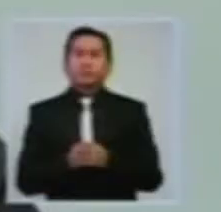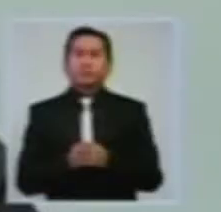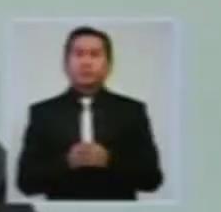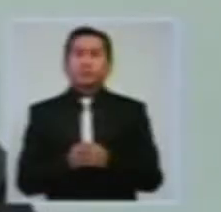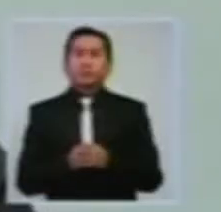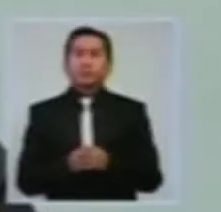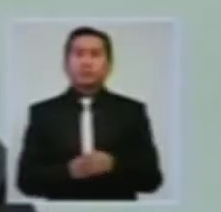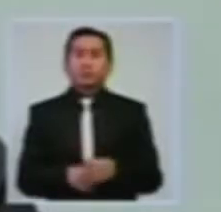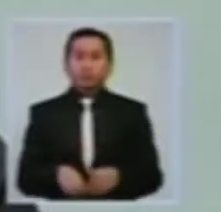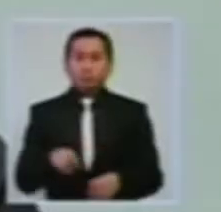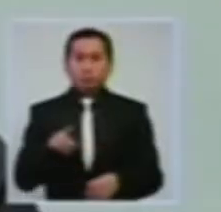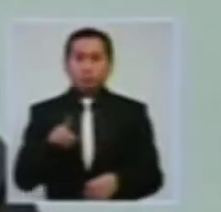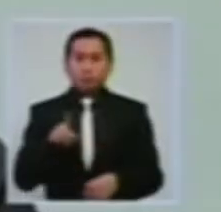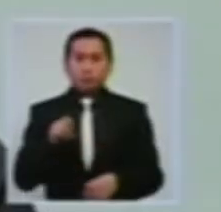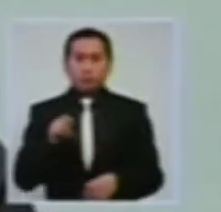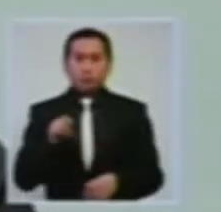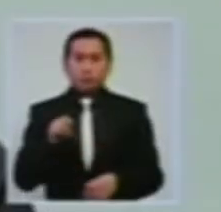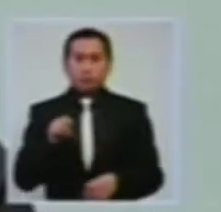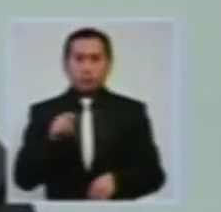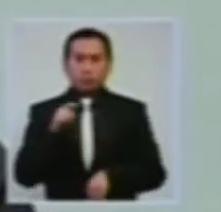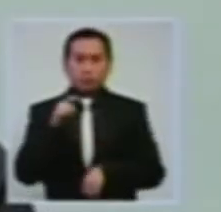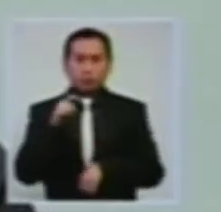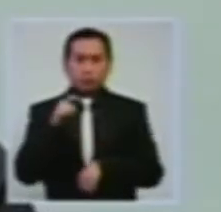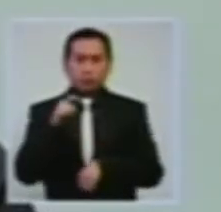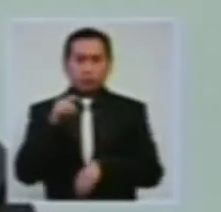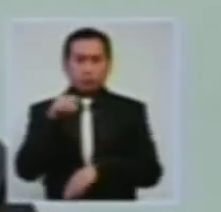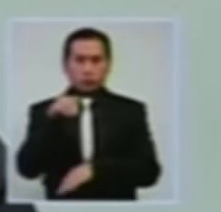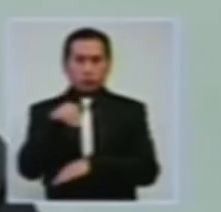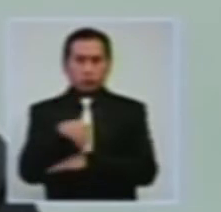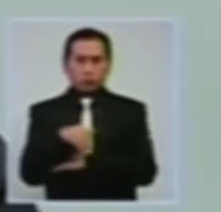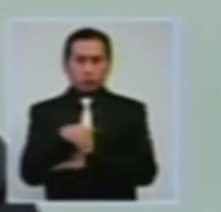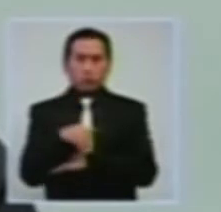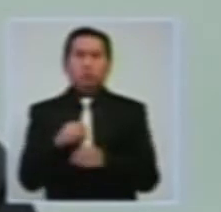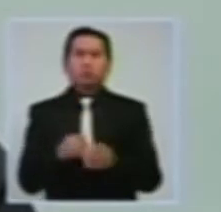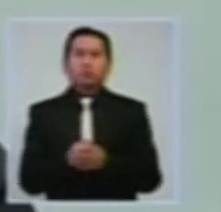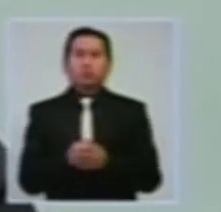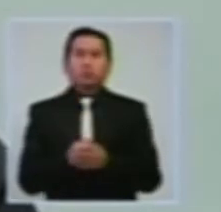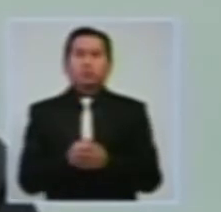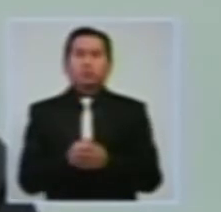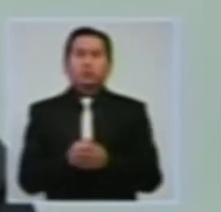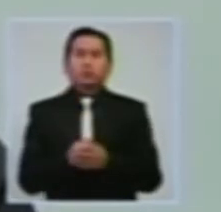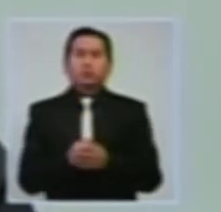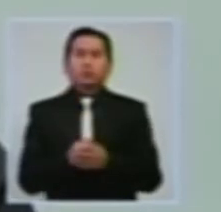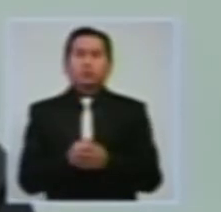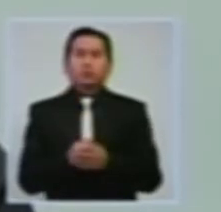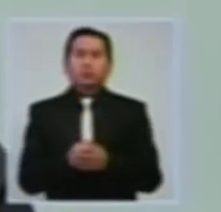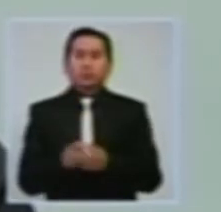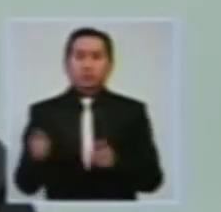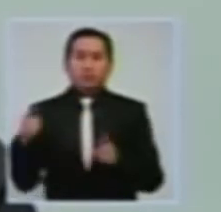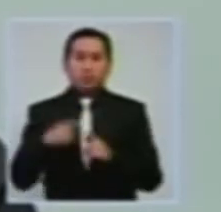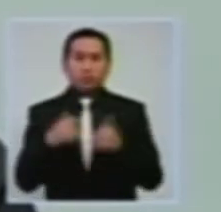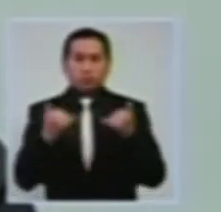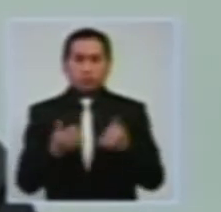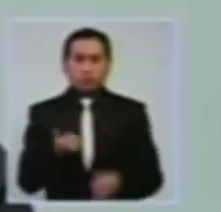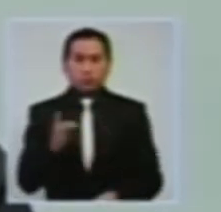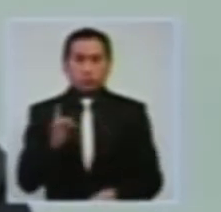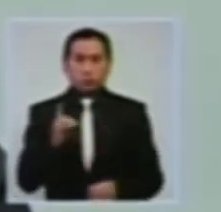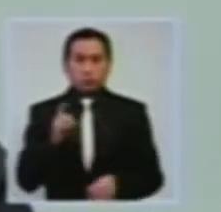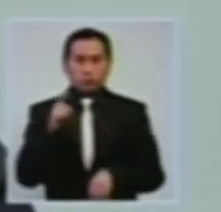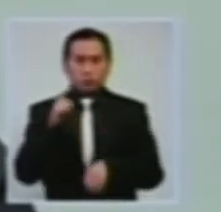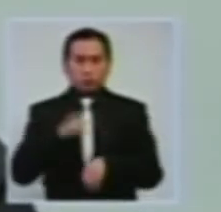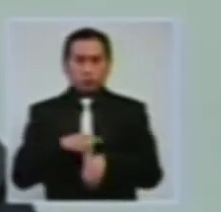a las 20 horas del día miércoles a las 18 horas del día de hoy jueves